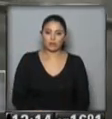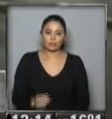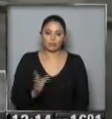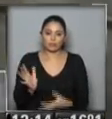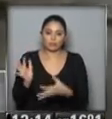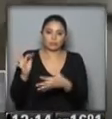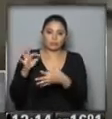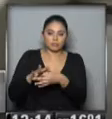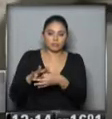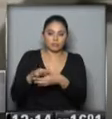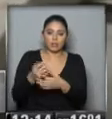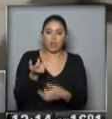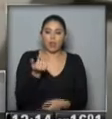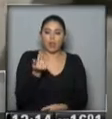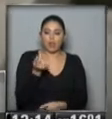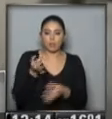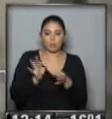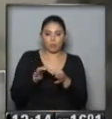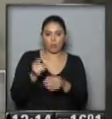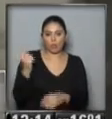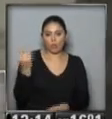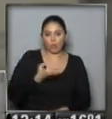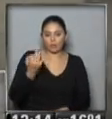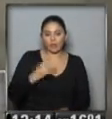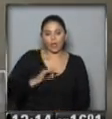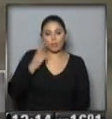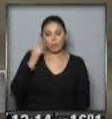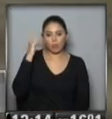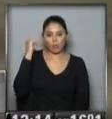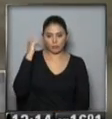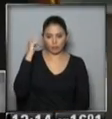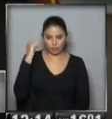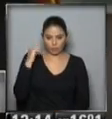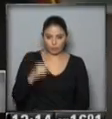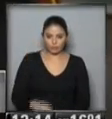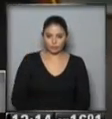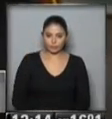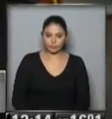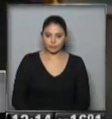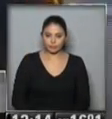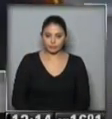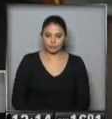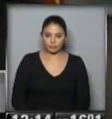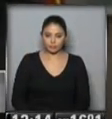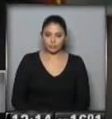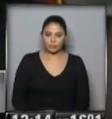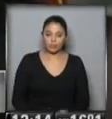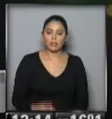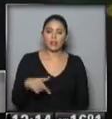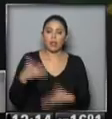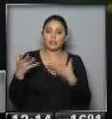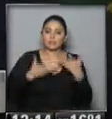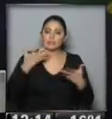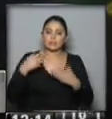incorporación a la moneda única europea en 1999. Sin embargo, en la génesis de la actual